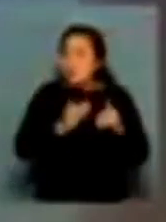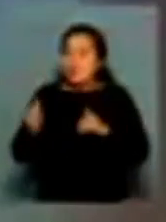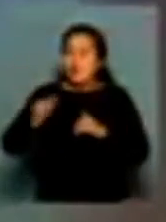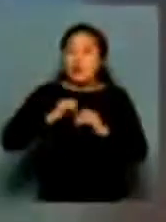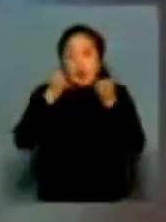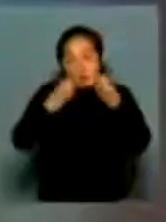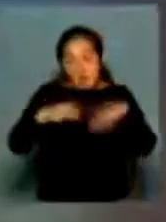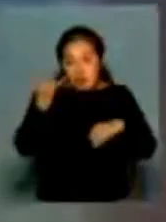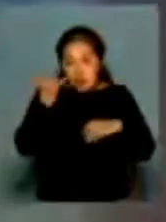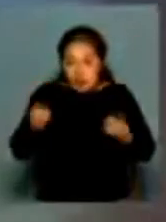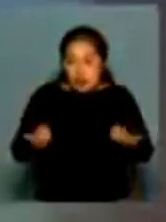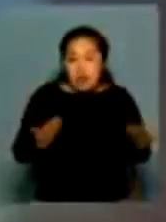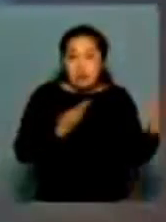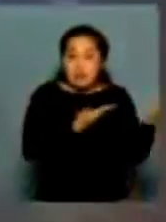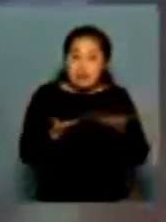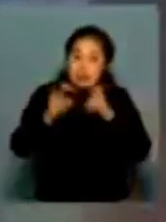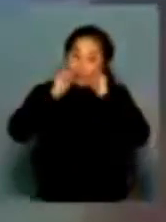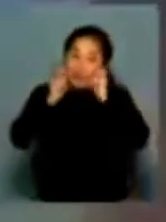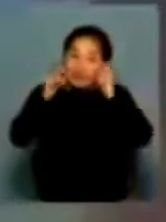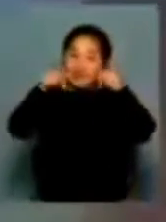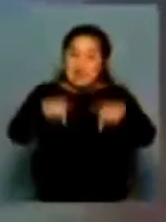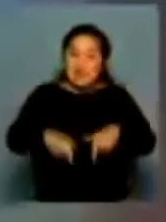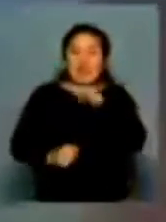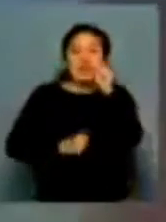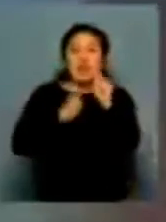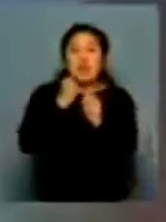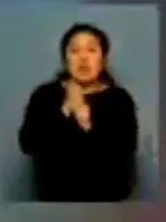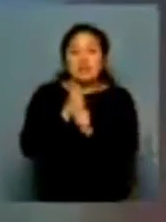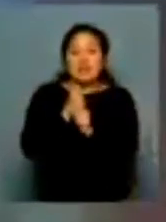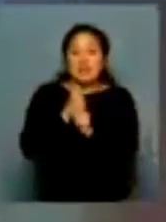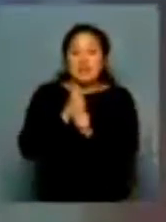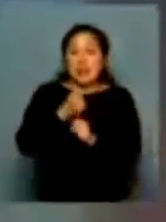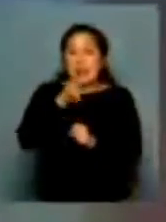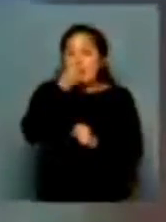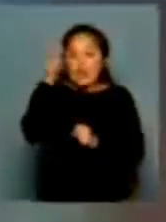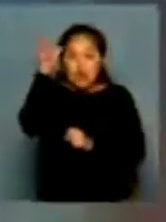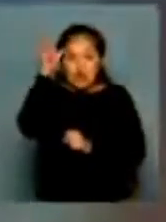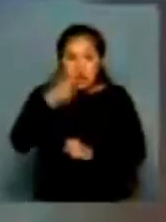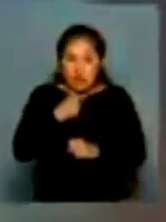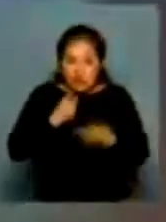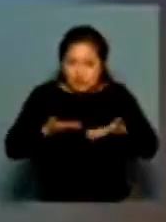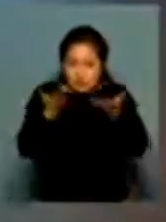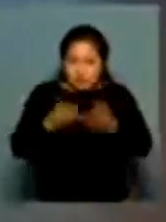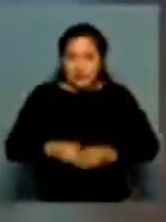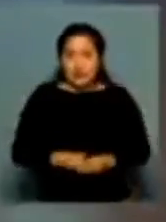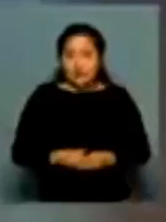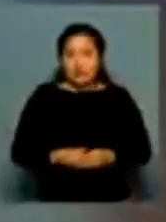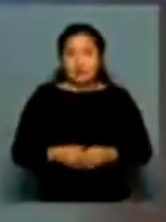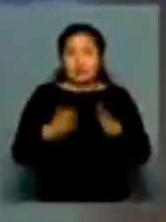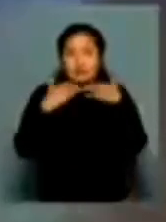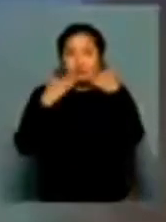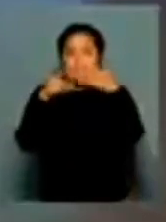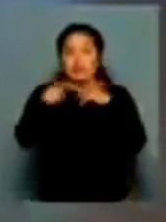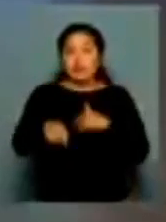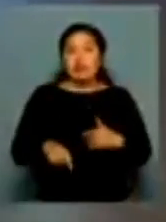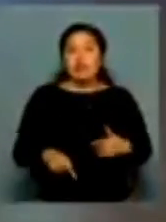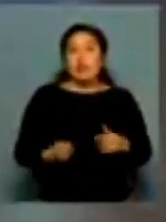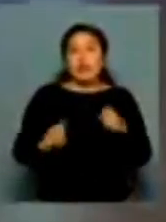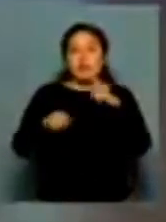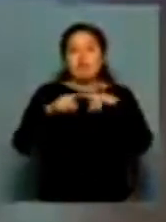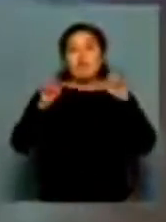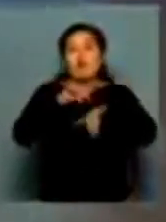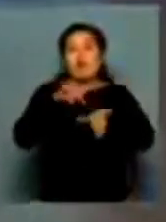comenzó la Feria del Libro, se la puede venir a visitar hasta 28 de agosto. Adelante ustedes. Muchas gracias, Jorge, por